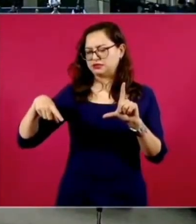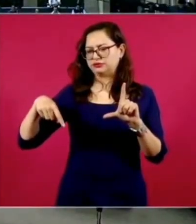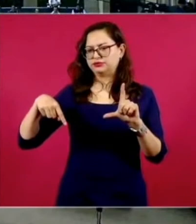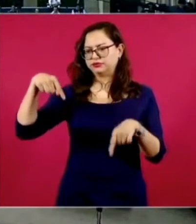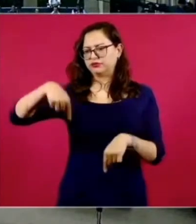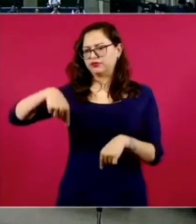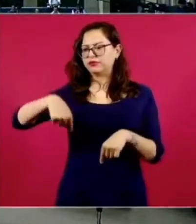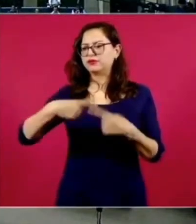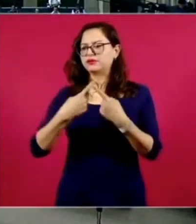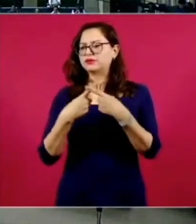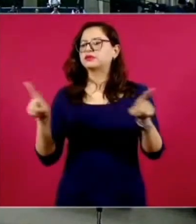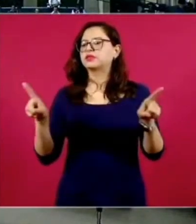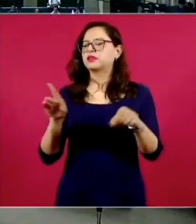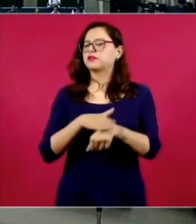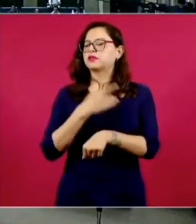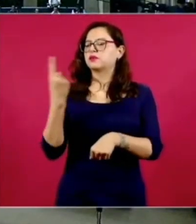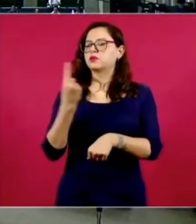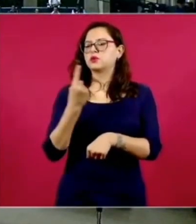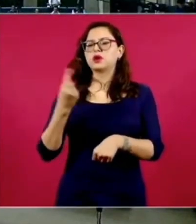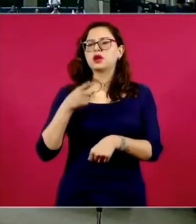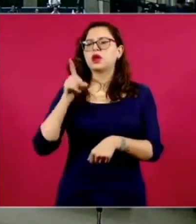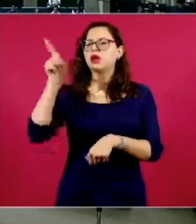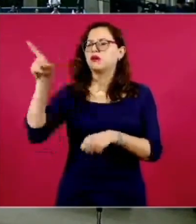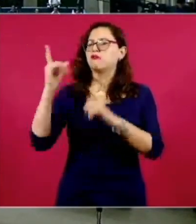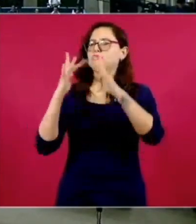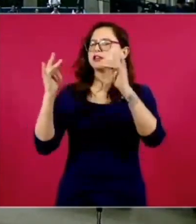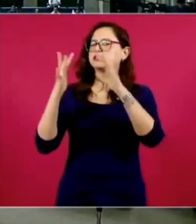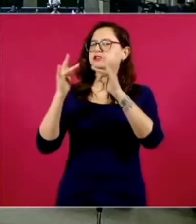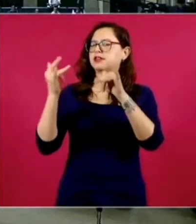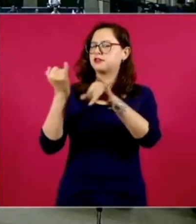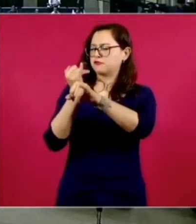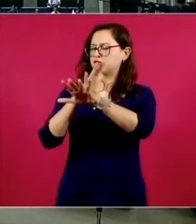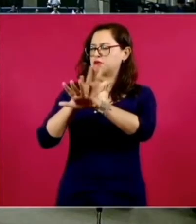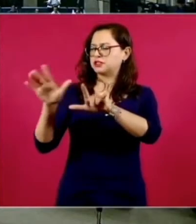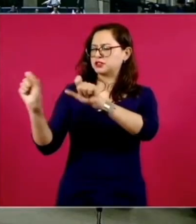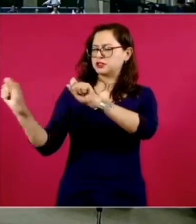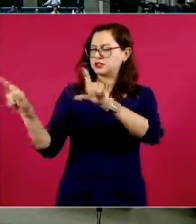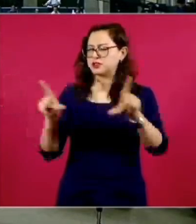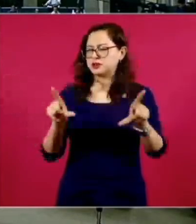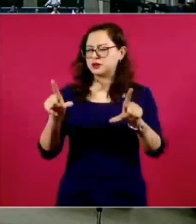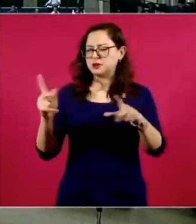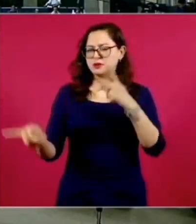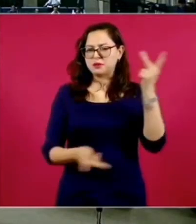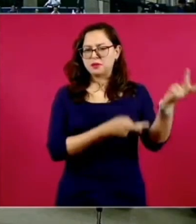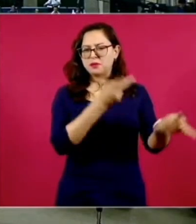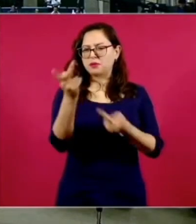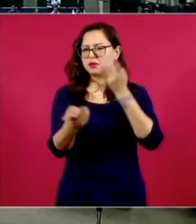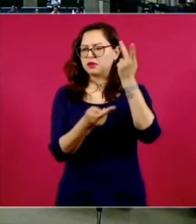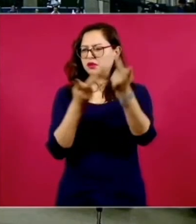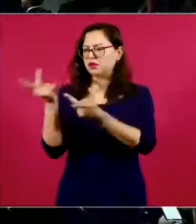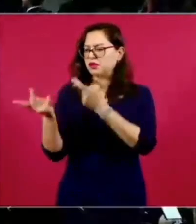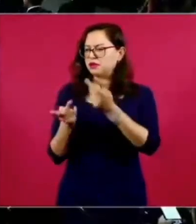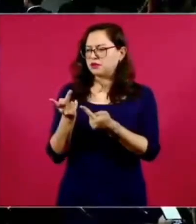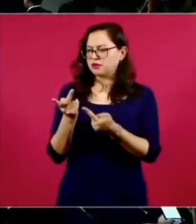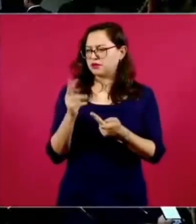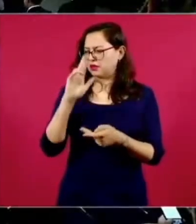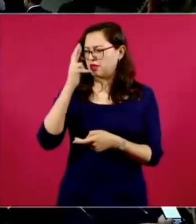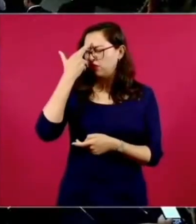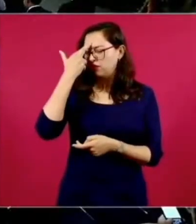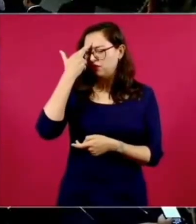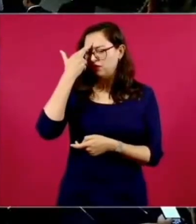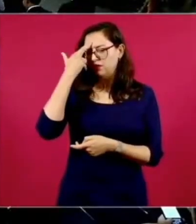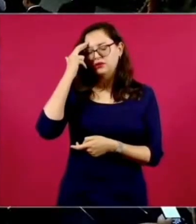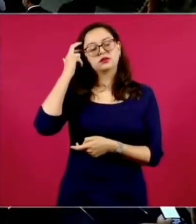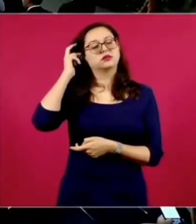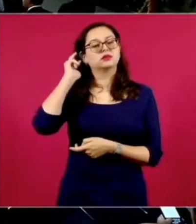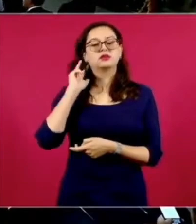de la agencia francesa que hizo una encuesta, Reuters, creo.